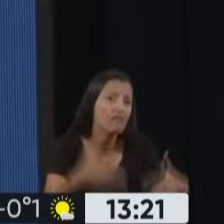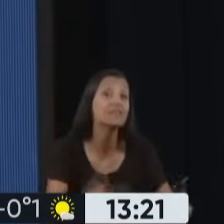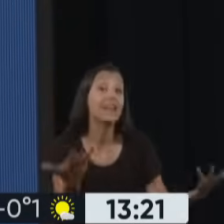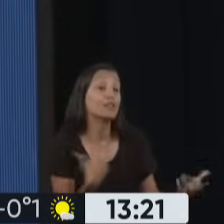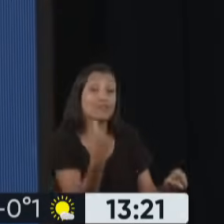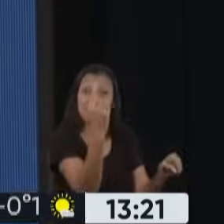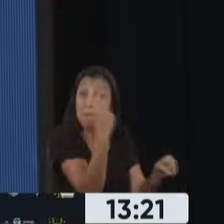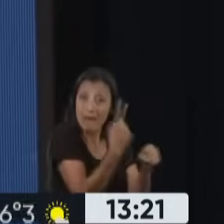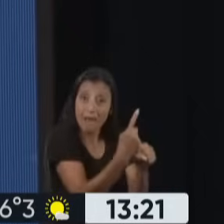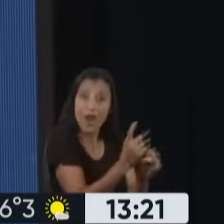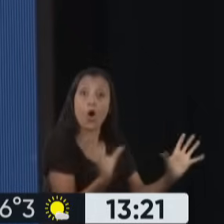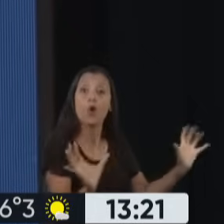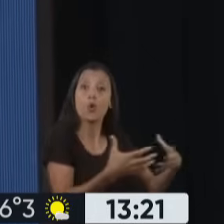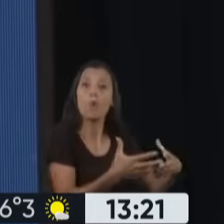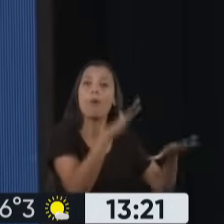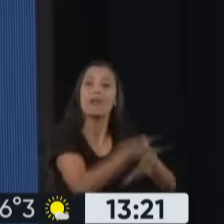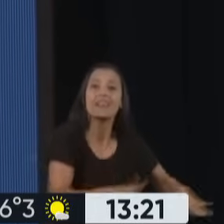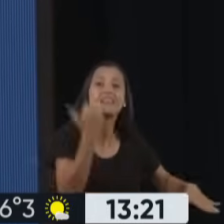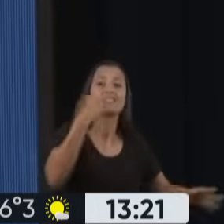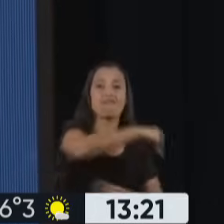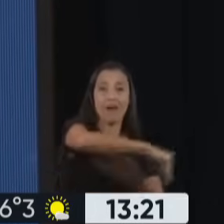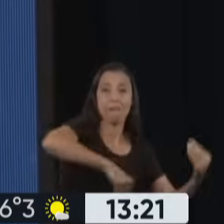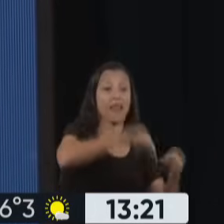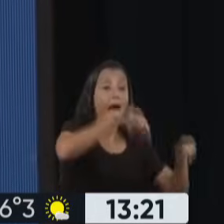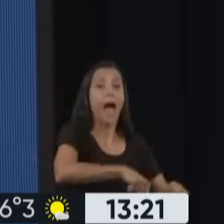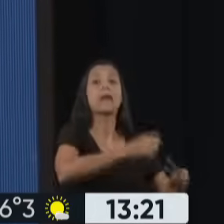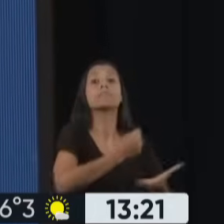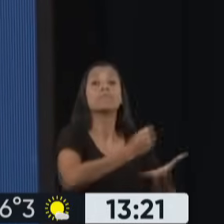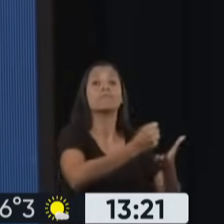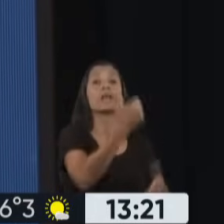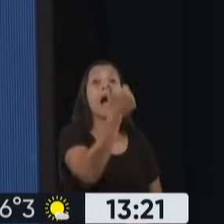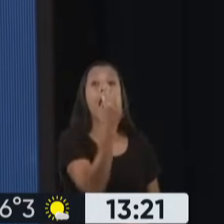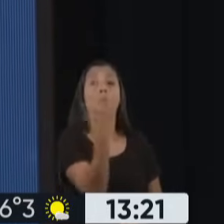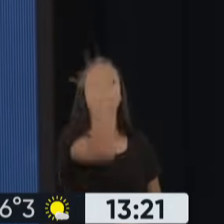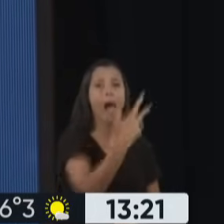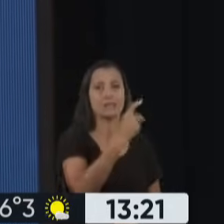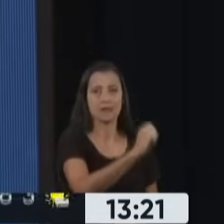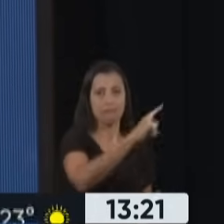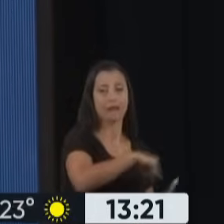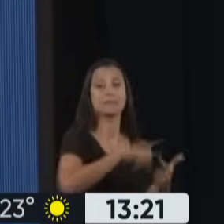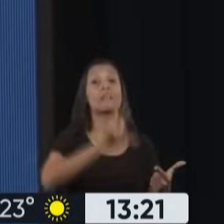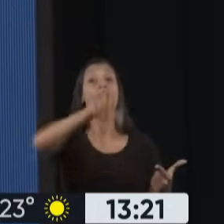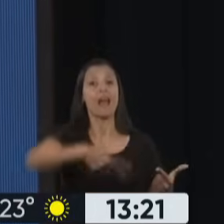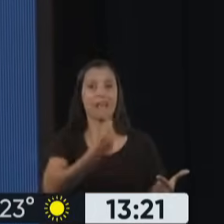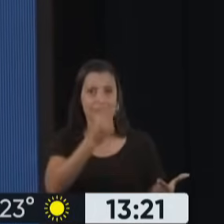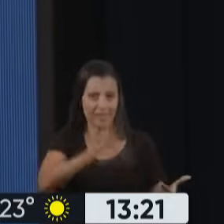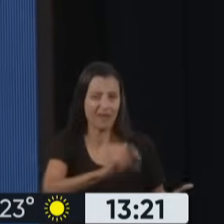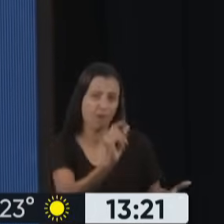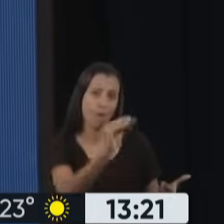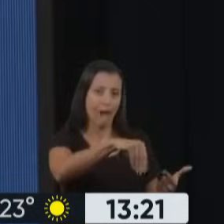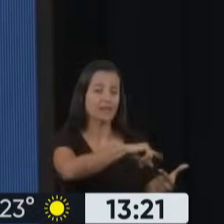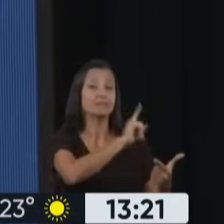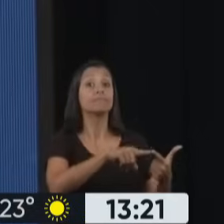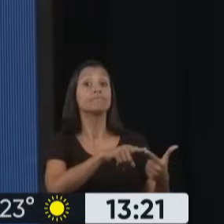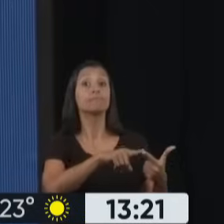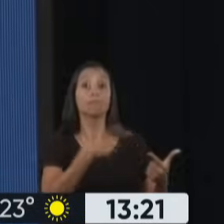Entonces, ahí aumentamos la UH, aumentamos la tarjeta alimentar. Es más, en el primer